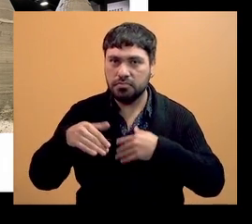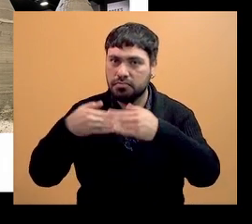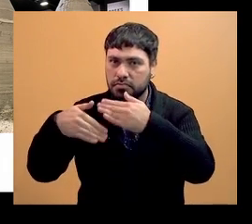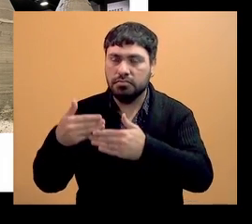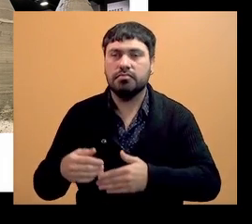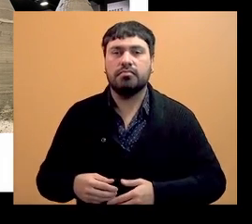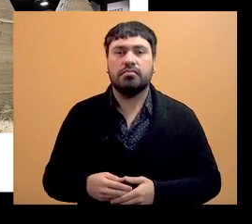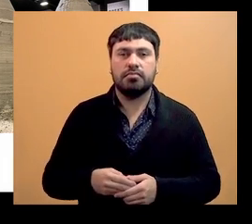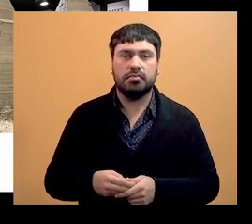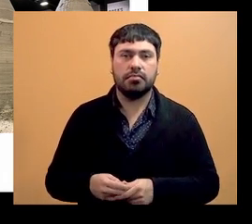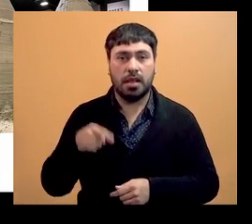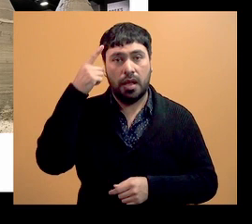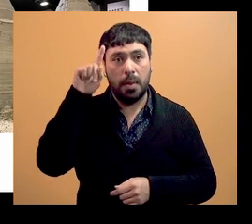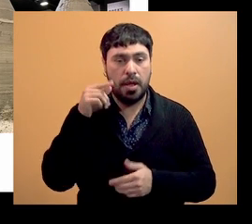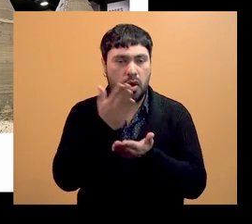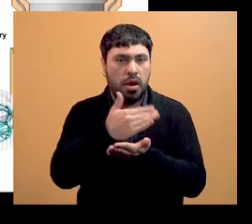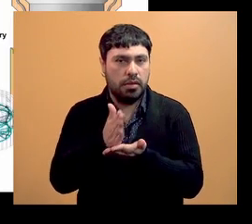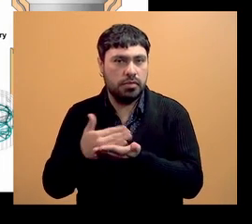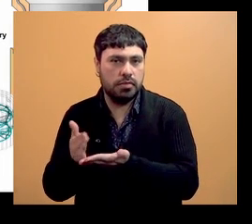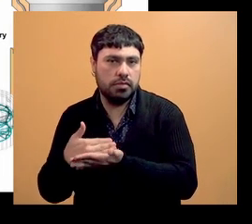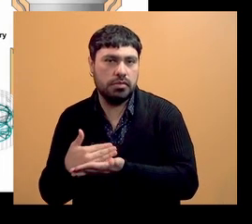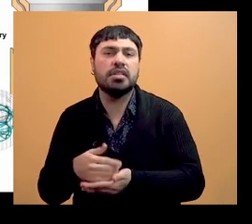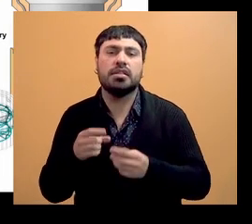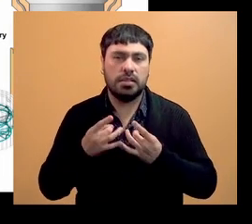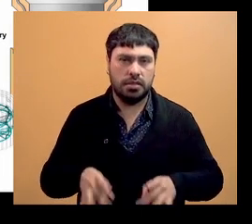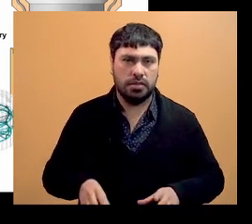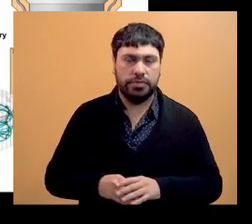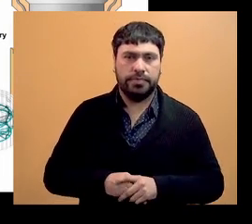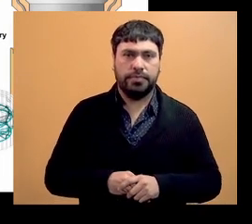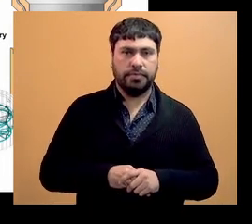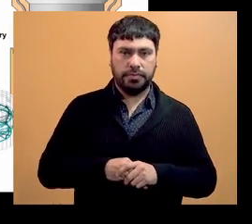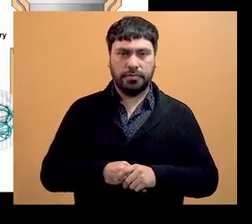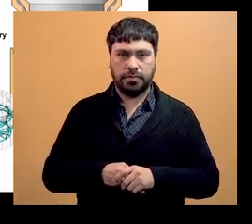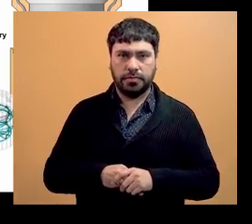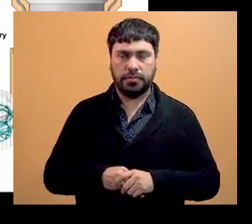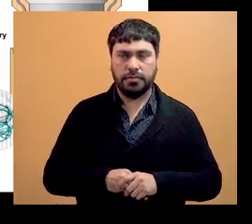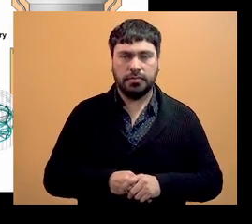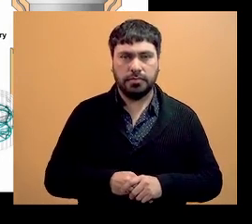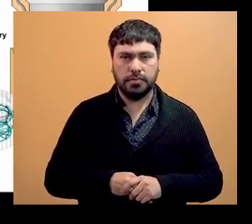sea posible utilizar más adelante. En particular,